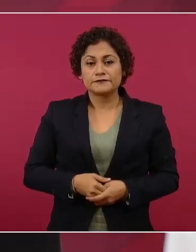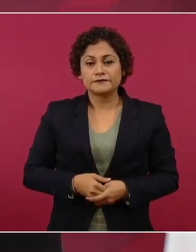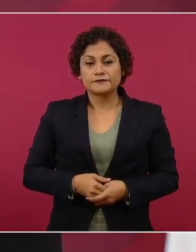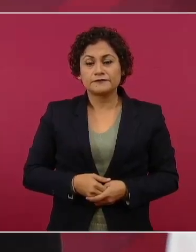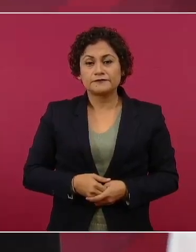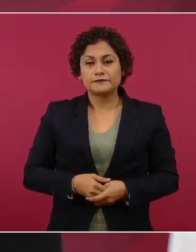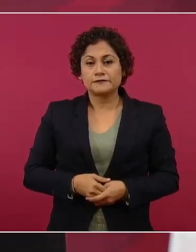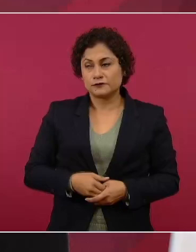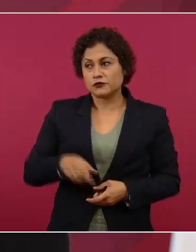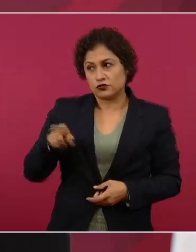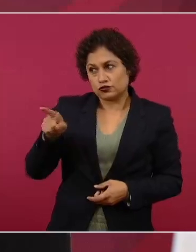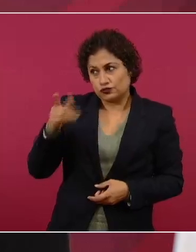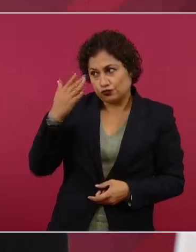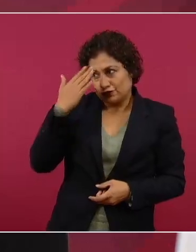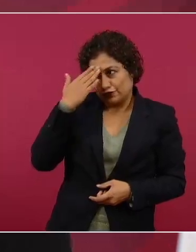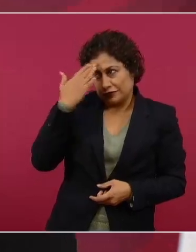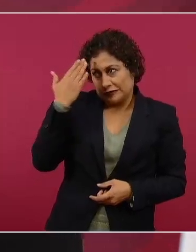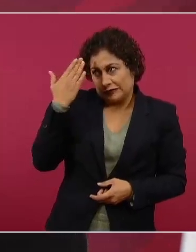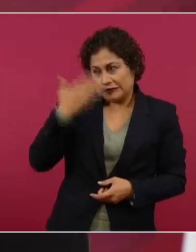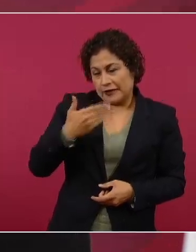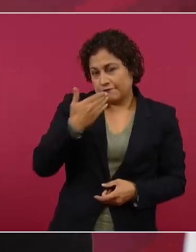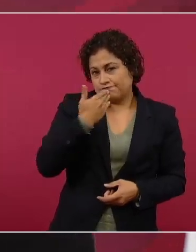Tú que nadas,